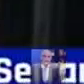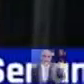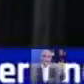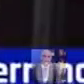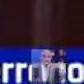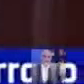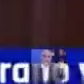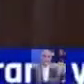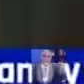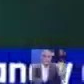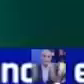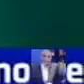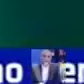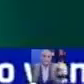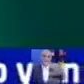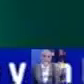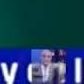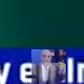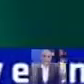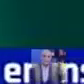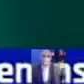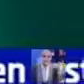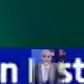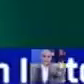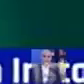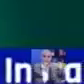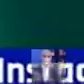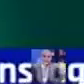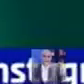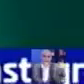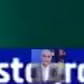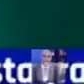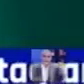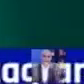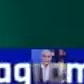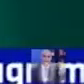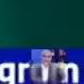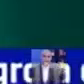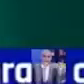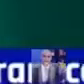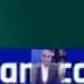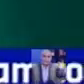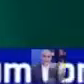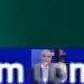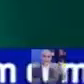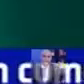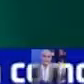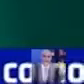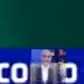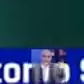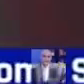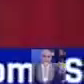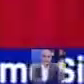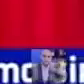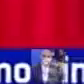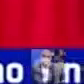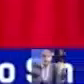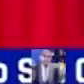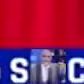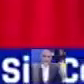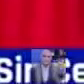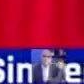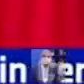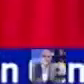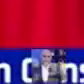Obrador. Importante que en Chihuahua hoy recuerde a los mexicanos